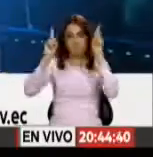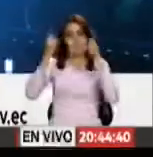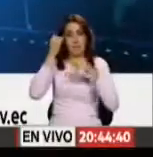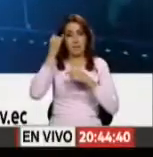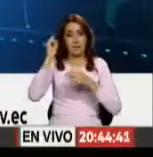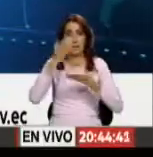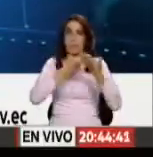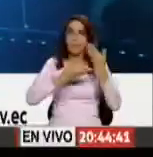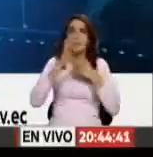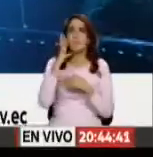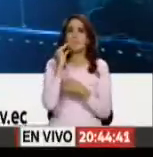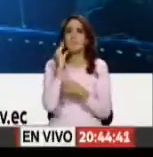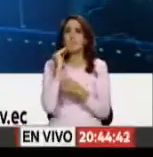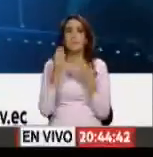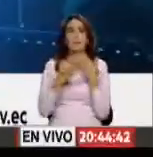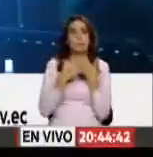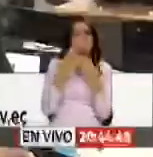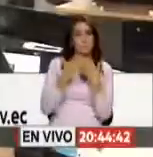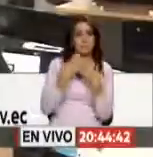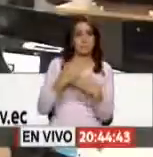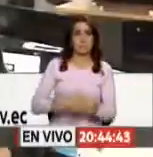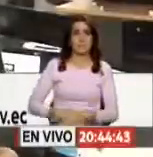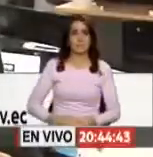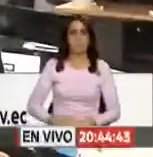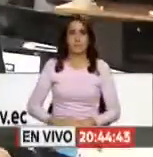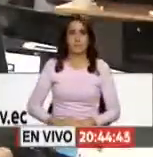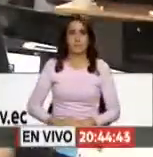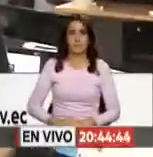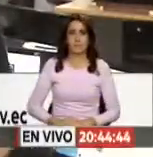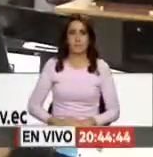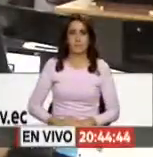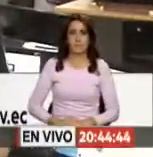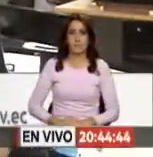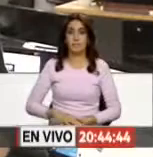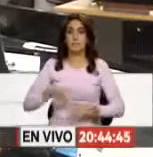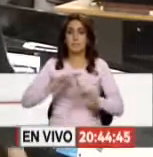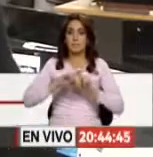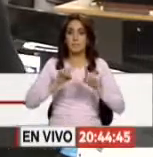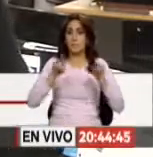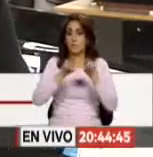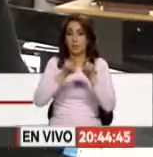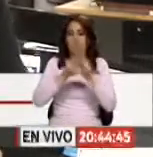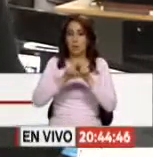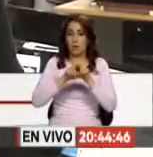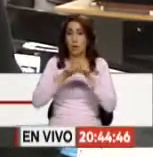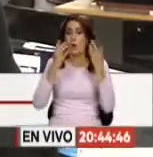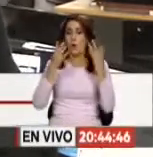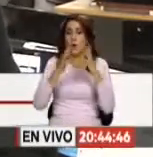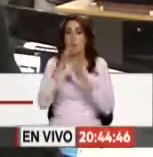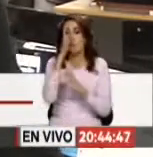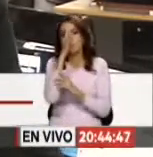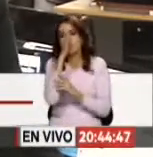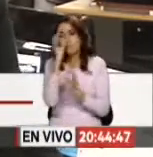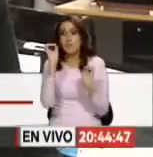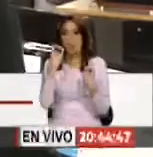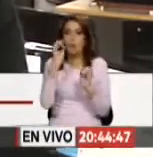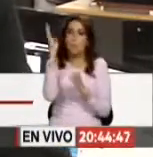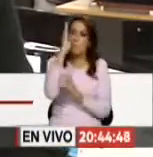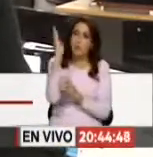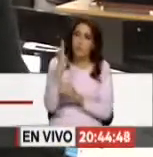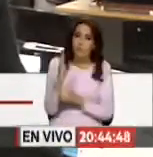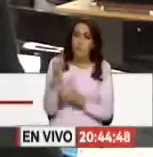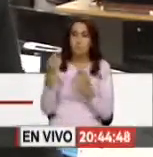forma sencilla, clara y sin perder la veracidad. Con cierto grado de humor o de ironía en algunas